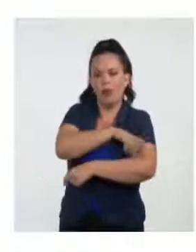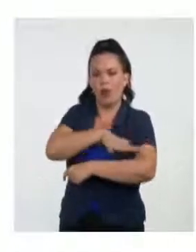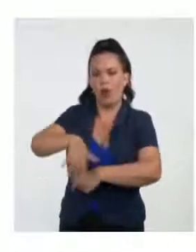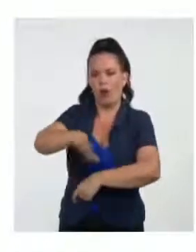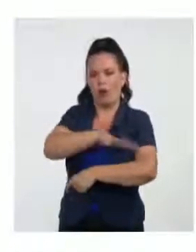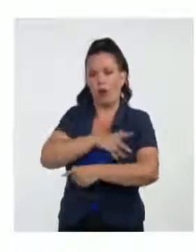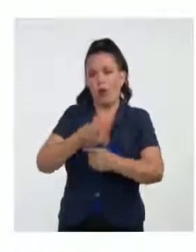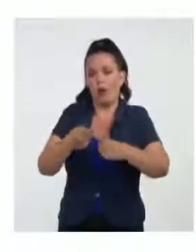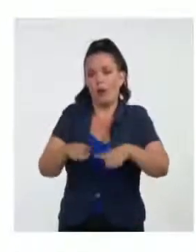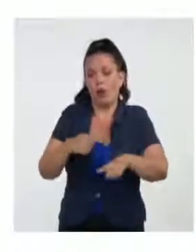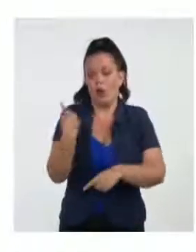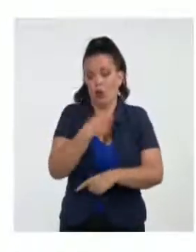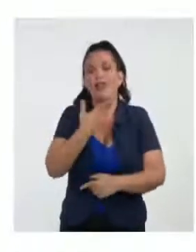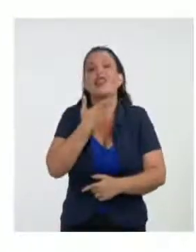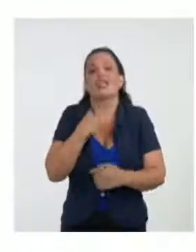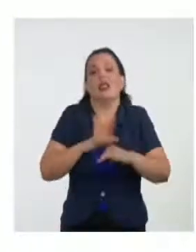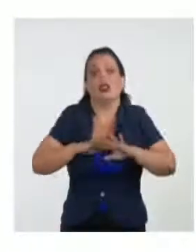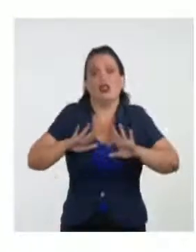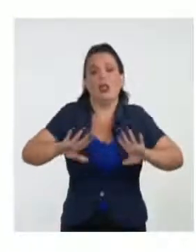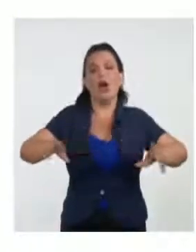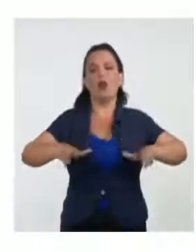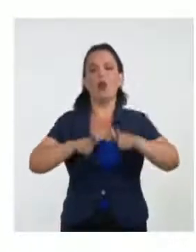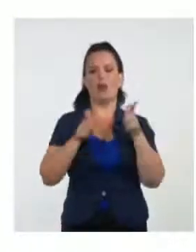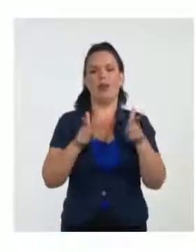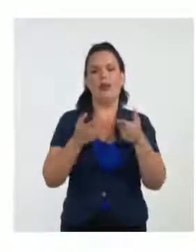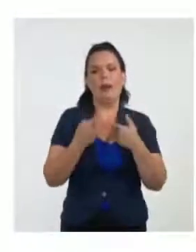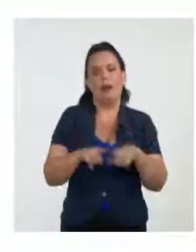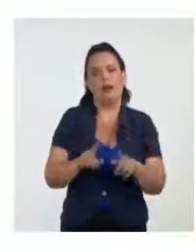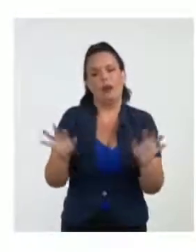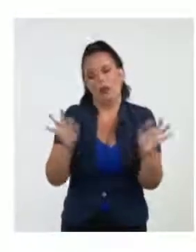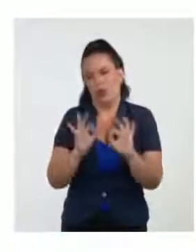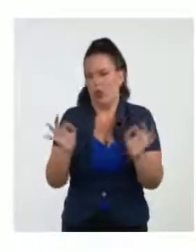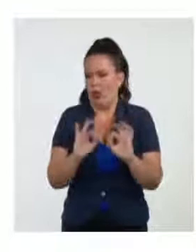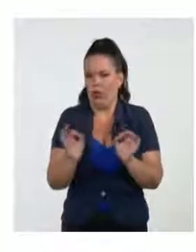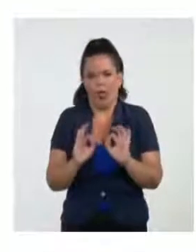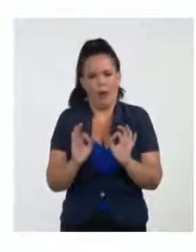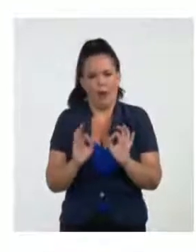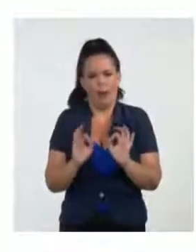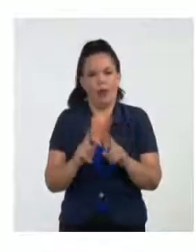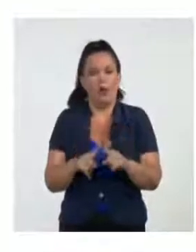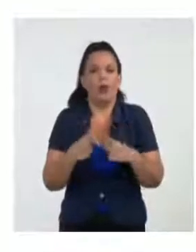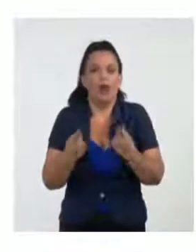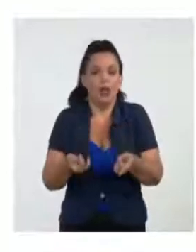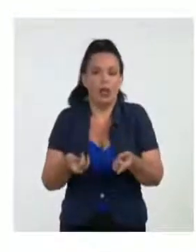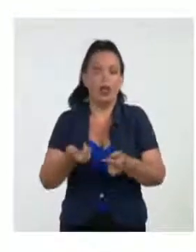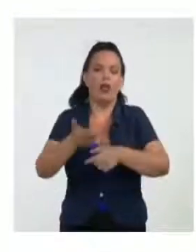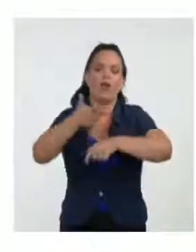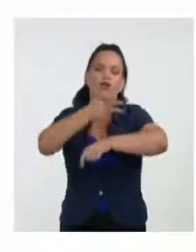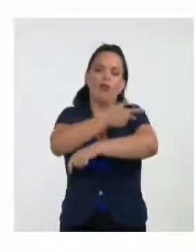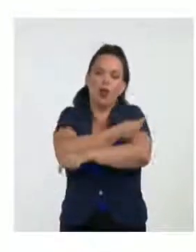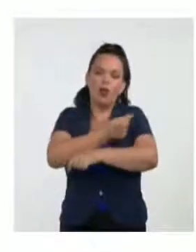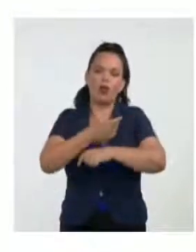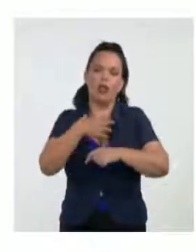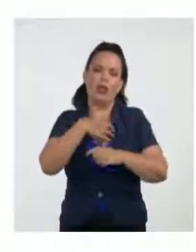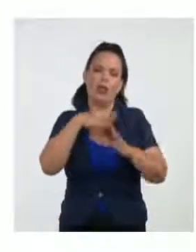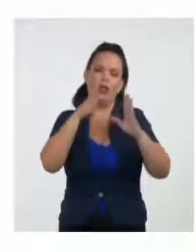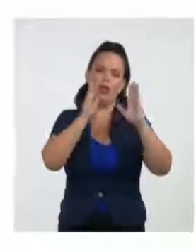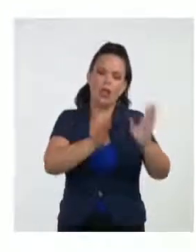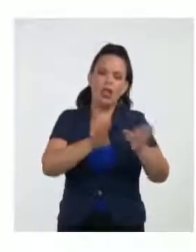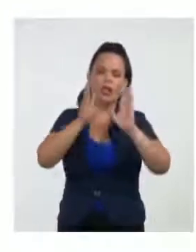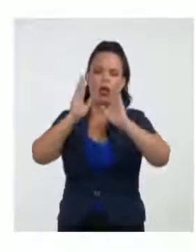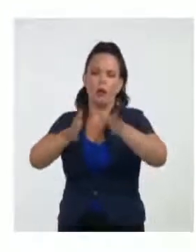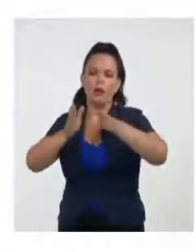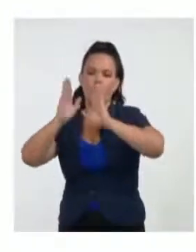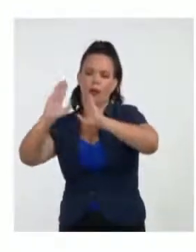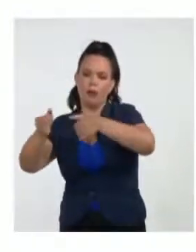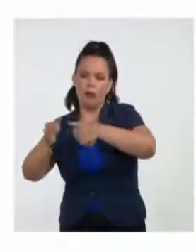la realidad, porque la vacuna primeramente hubo que esperar, es decir, demorarnos 14